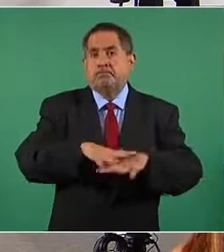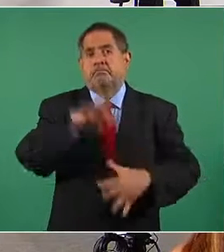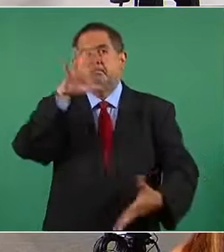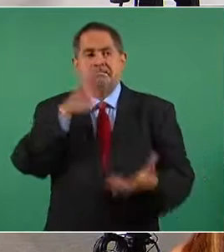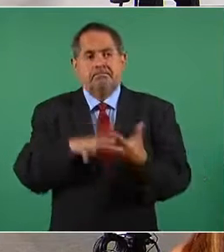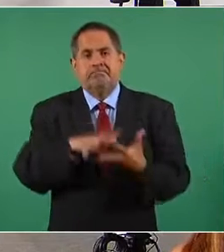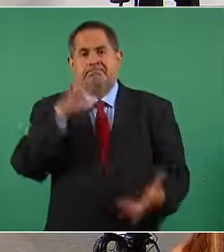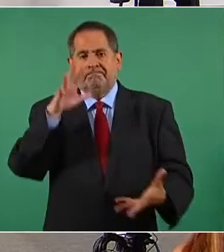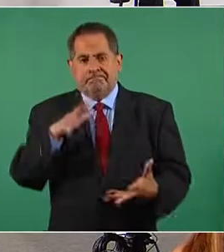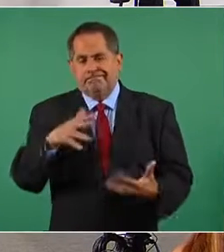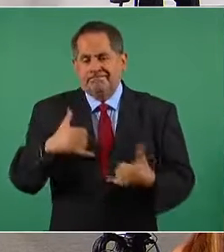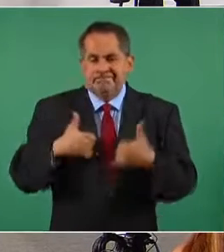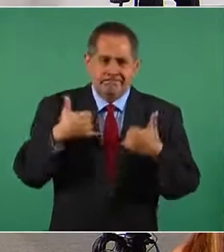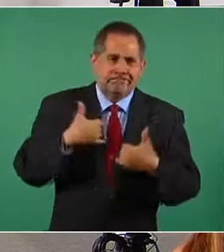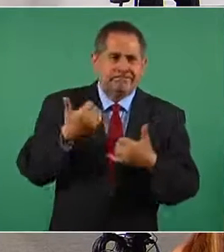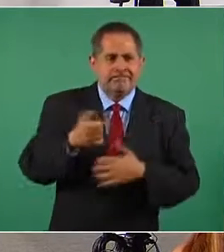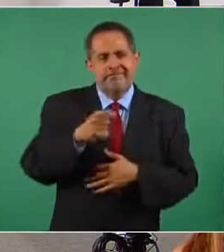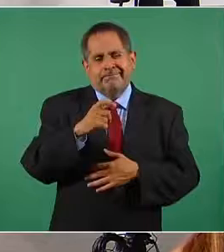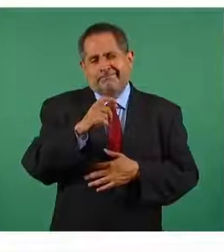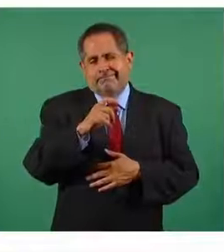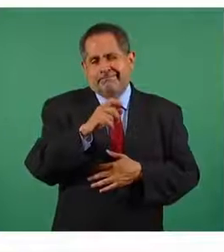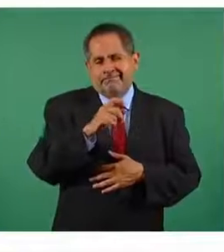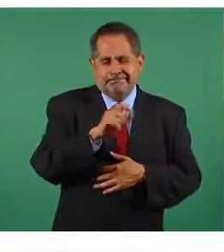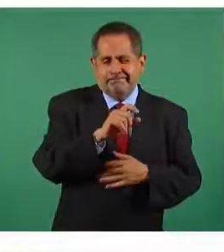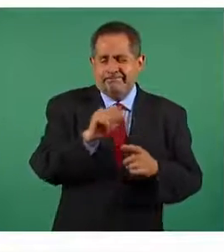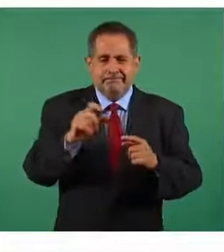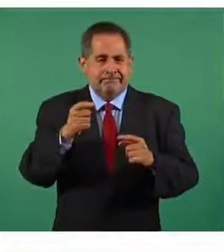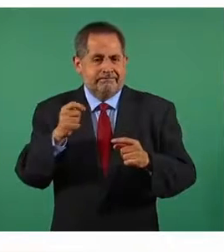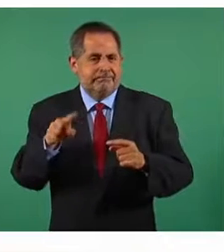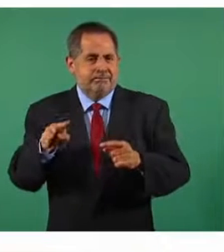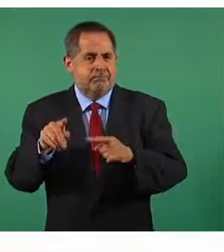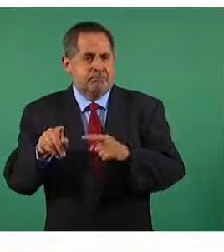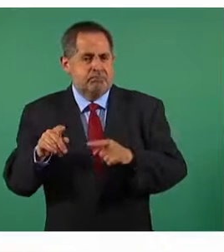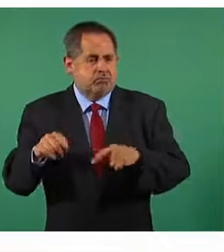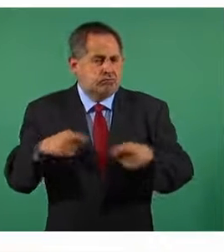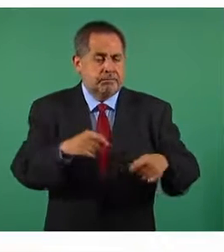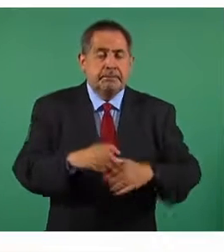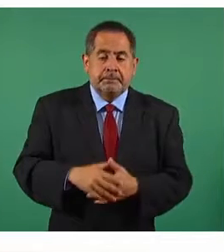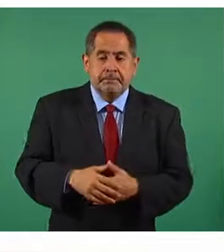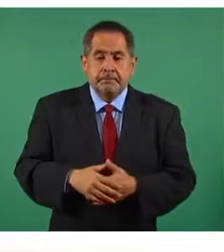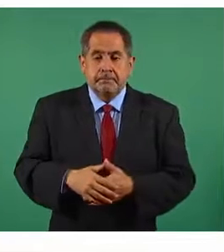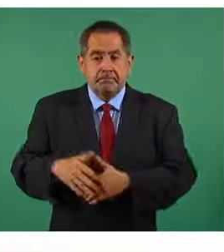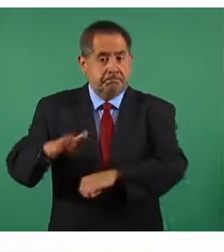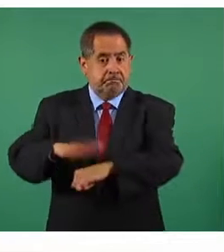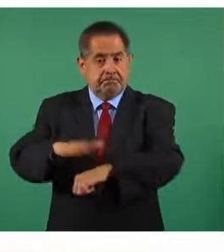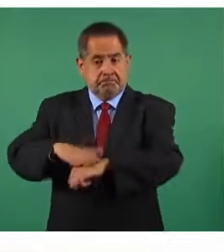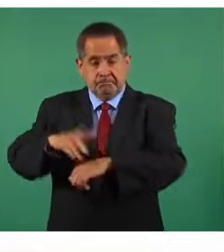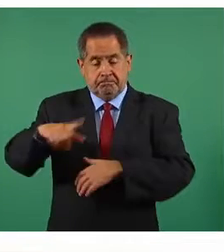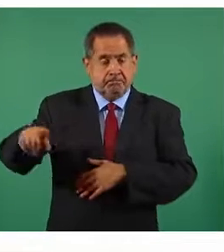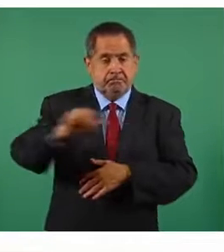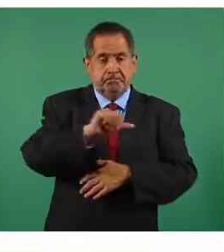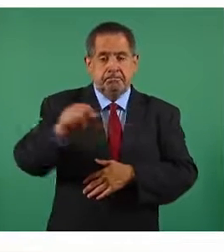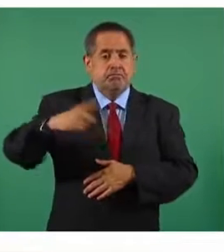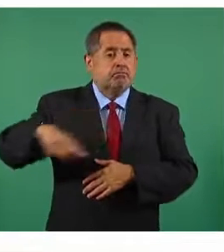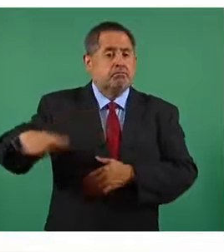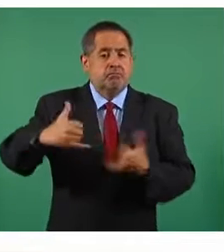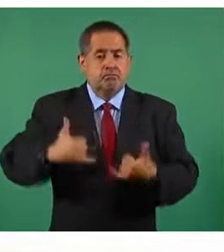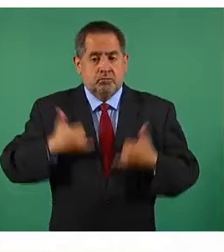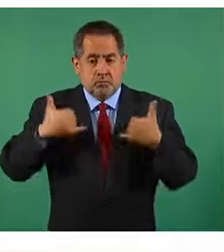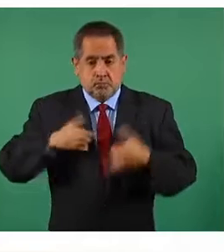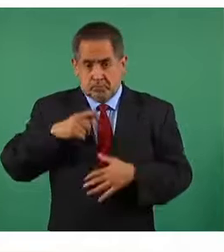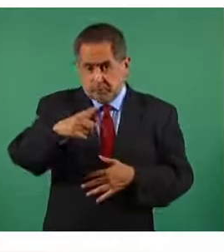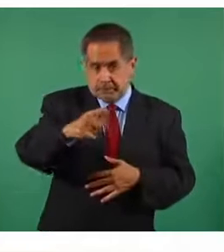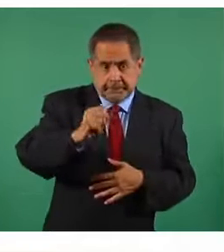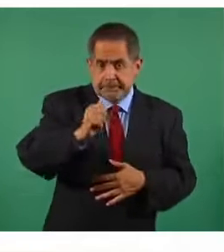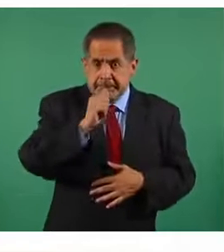y esto es muy alentador. Pero seguimos haciendo un llamado a que aquellas personas adultas de cualquier edad que no se